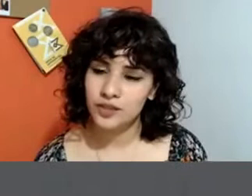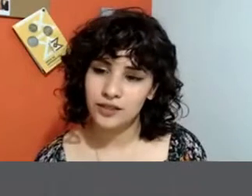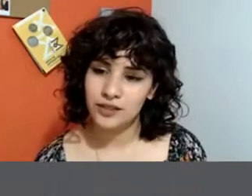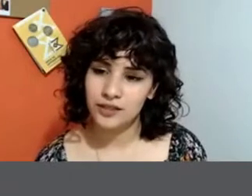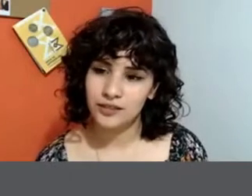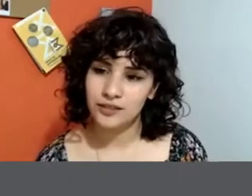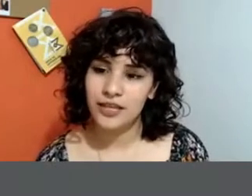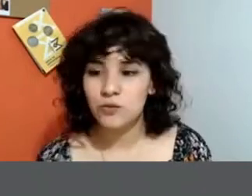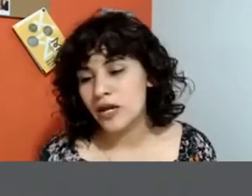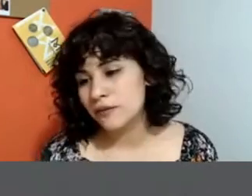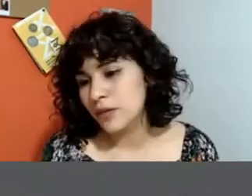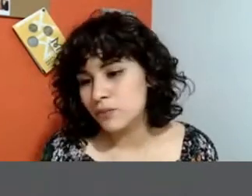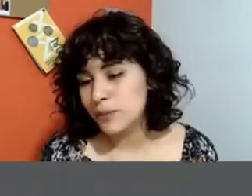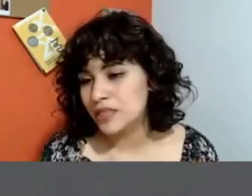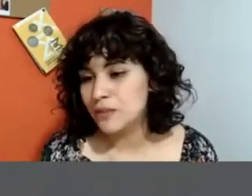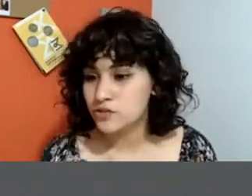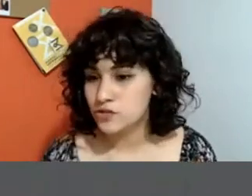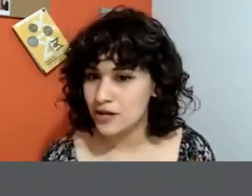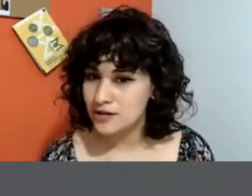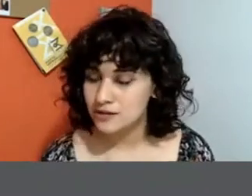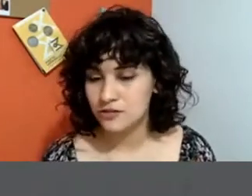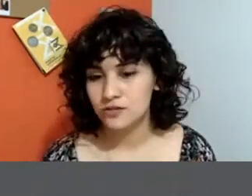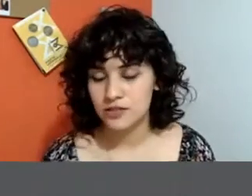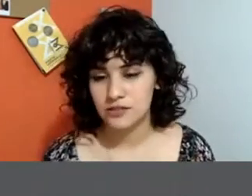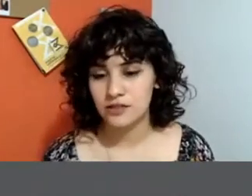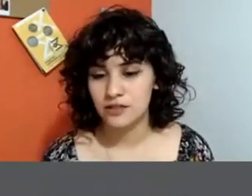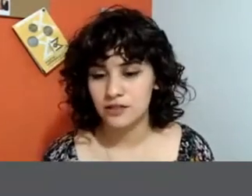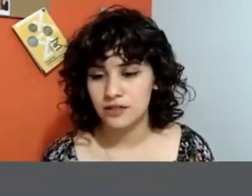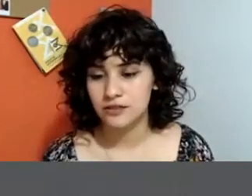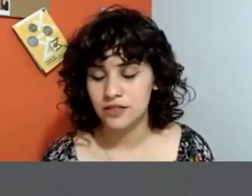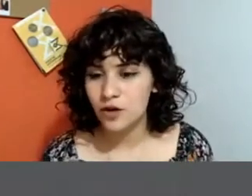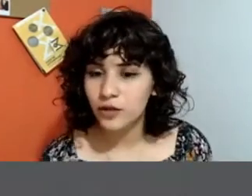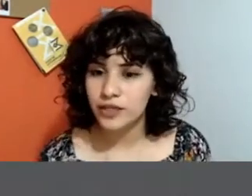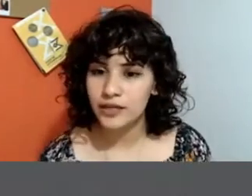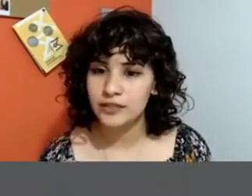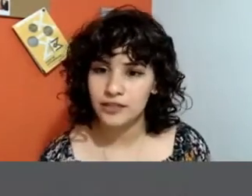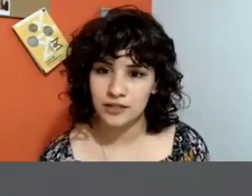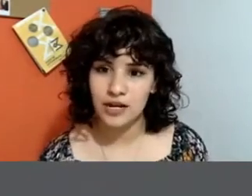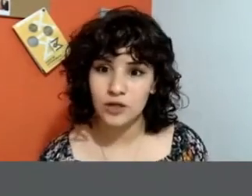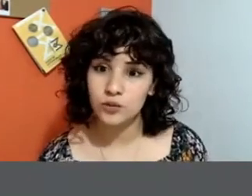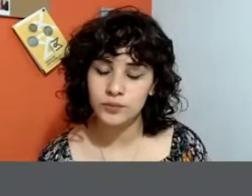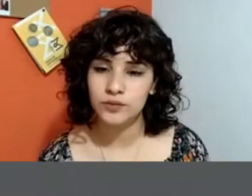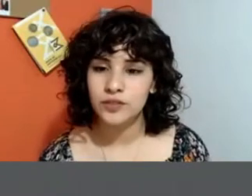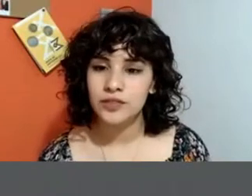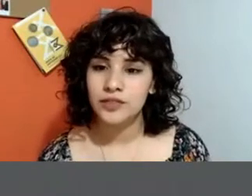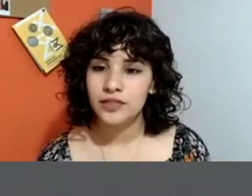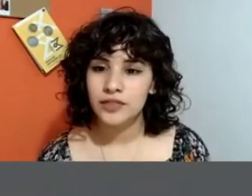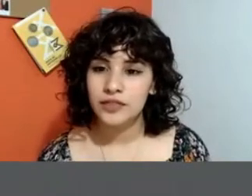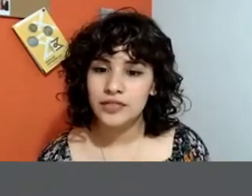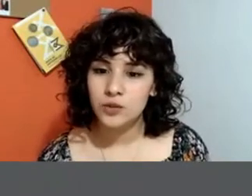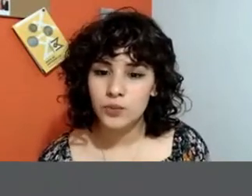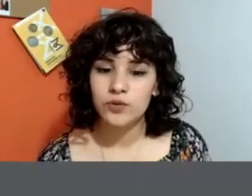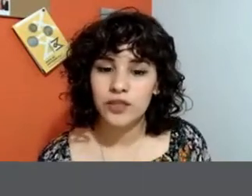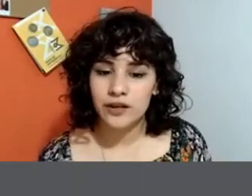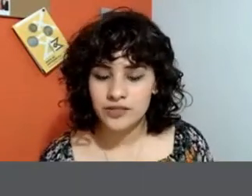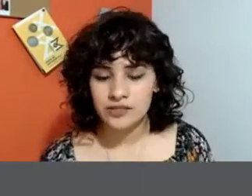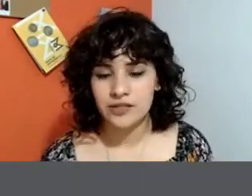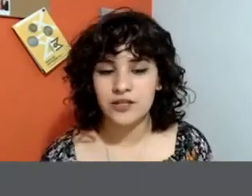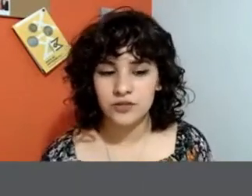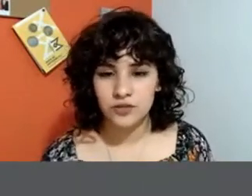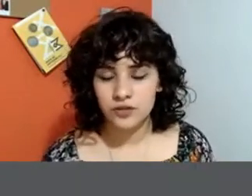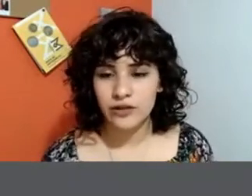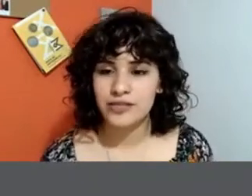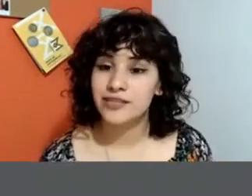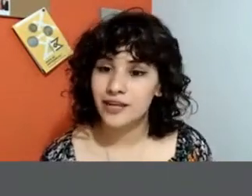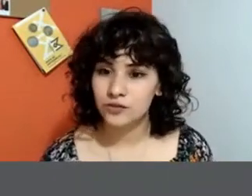investigación de una prenda personal, ¿no? Desde lo que ya tiene el alumno, y un poco ir